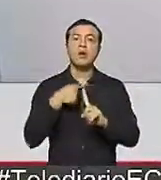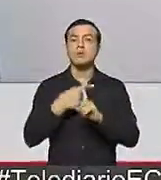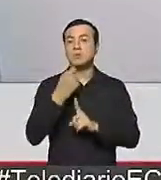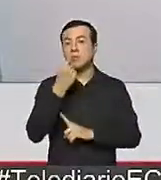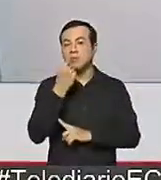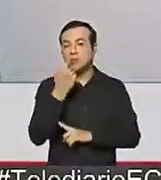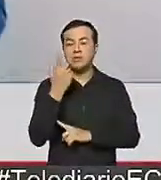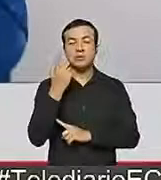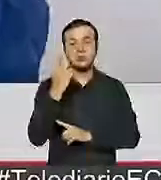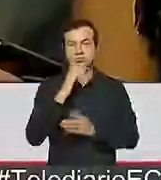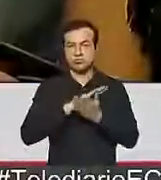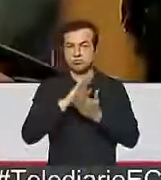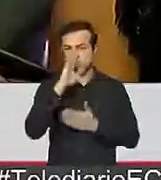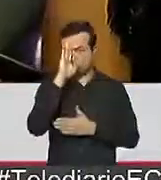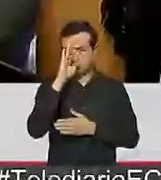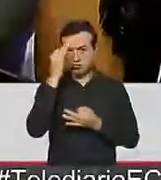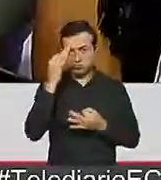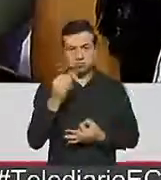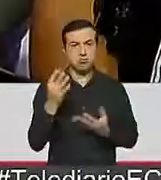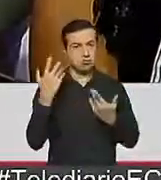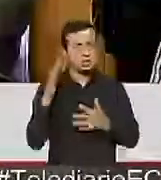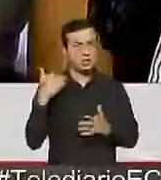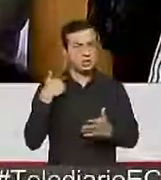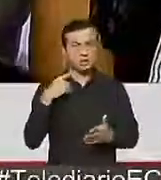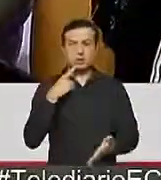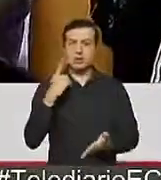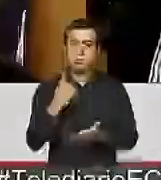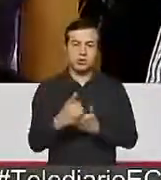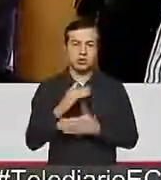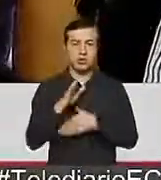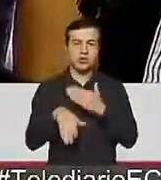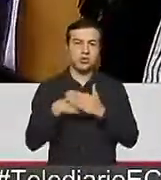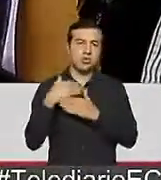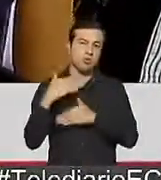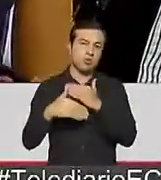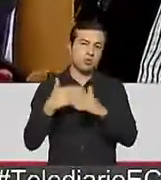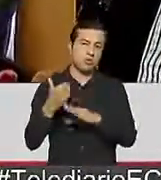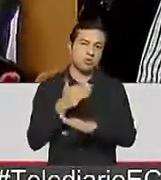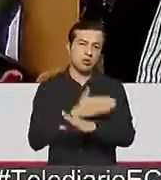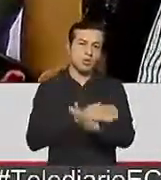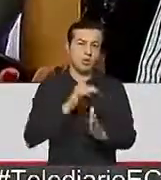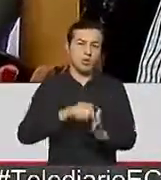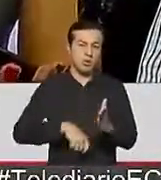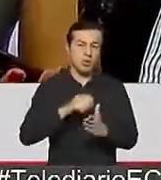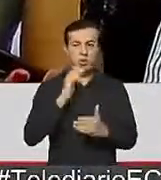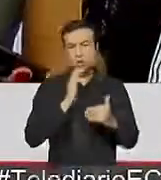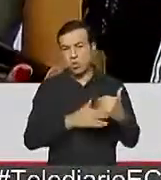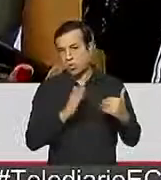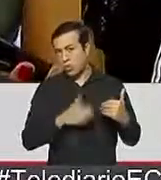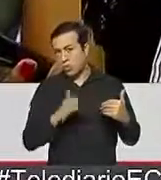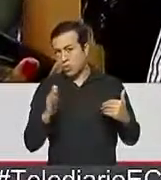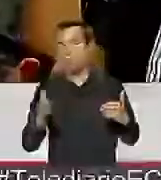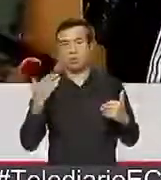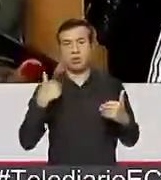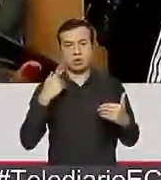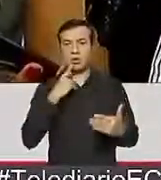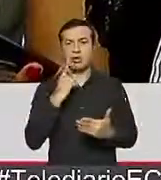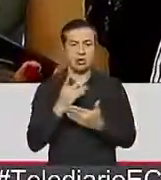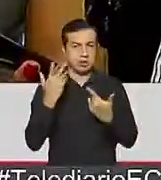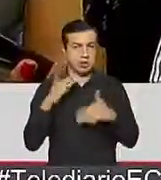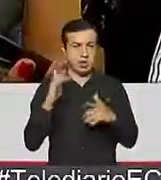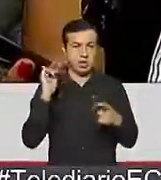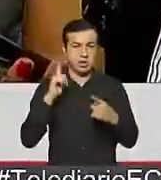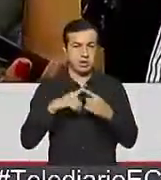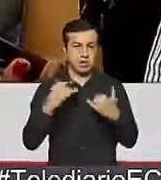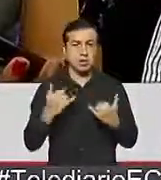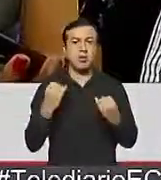una manera transparente. Ya estamos en la estructuración de todos los procesos precontractuales, luego contractuales. Tenemos un abastecimiento el día de